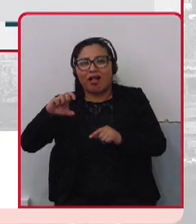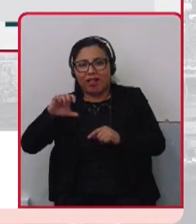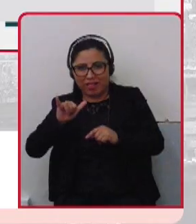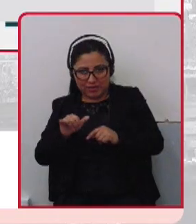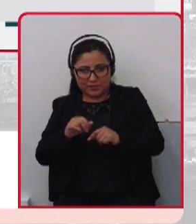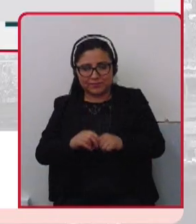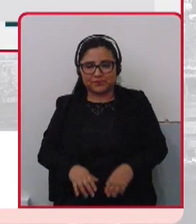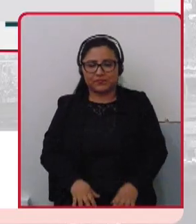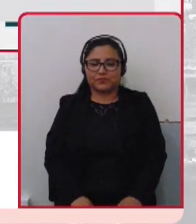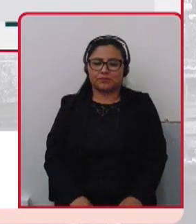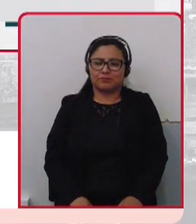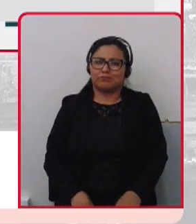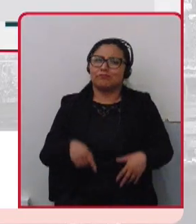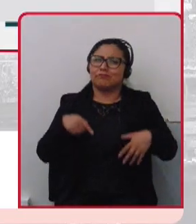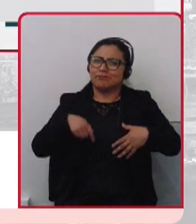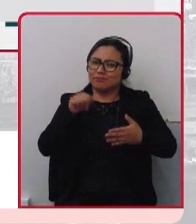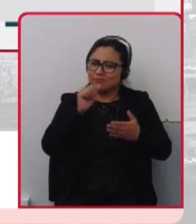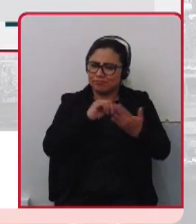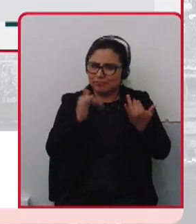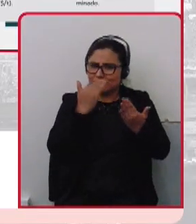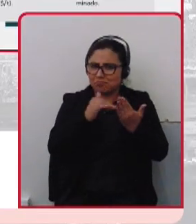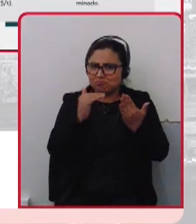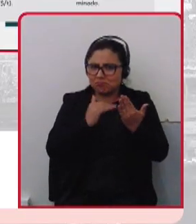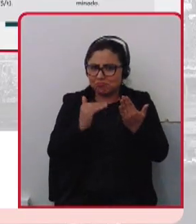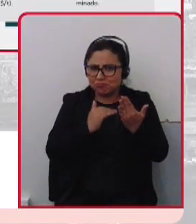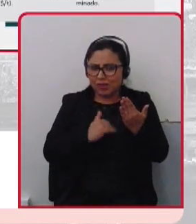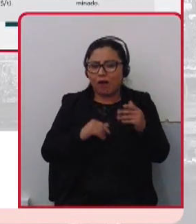Esta es la agenda que vamos a estar revisando el día de hoy.